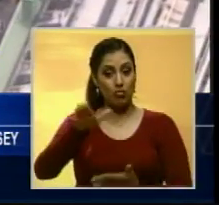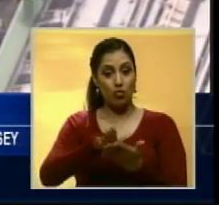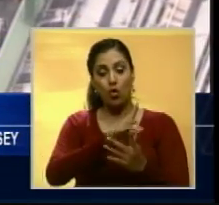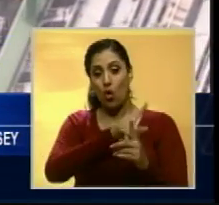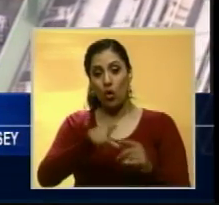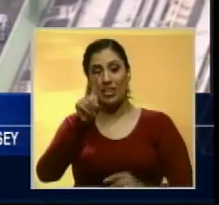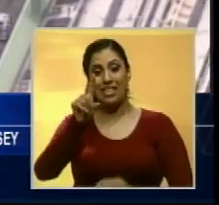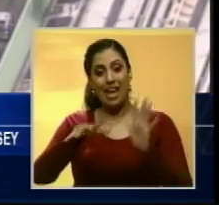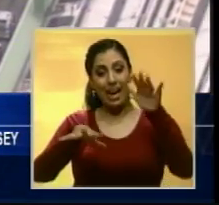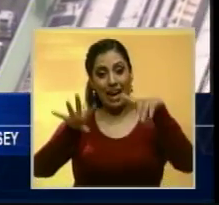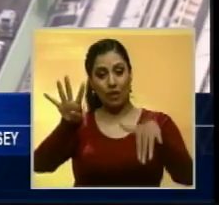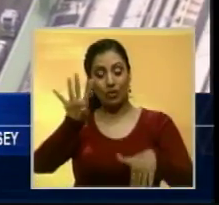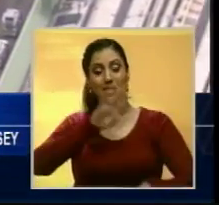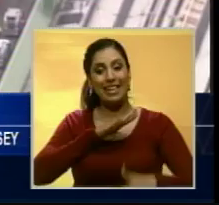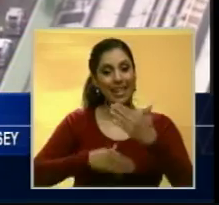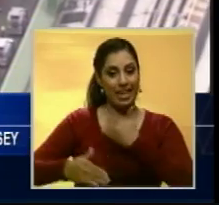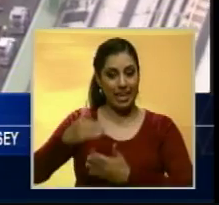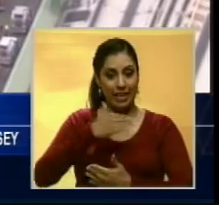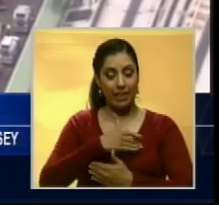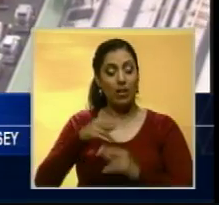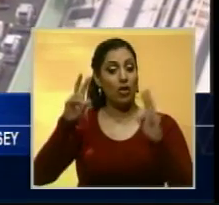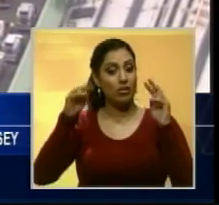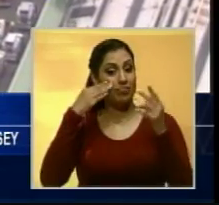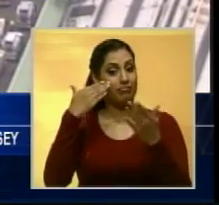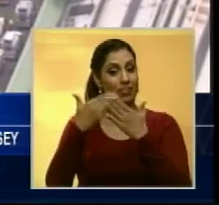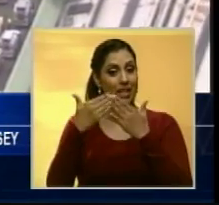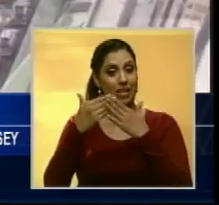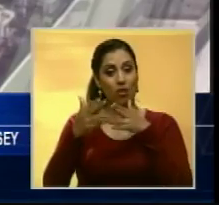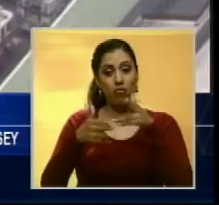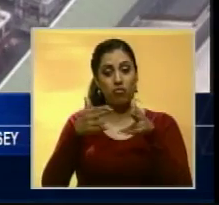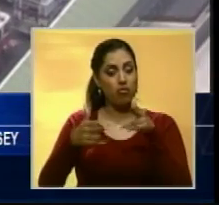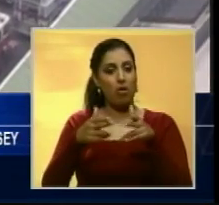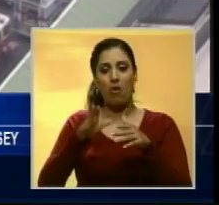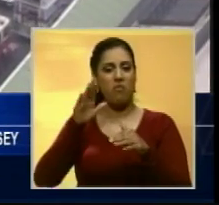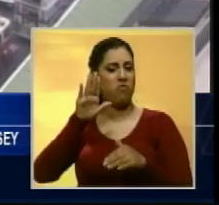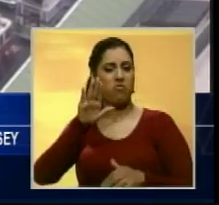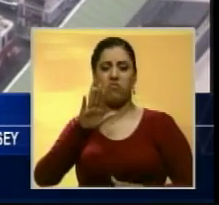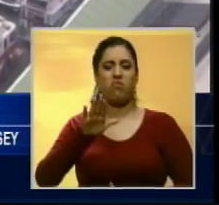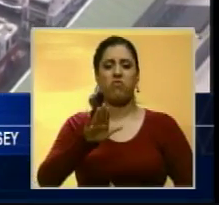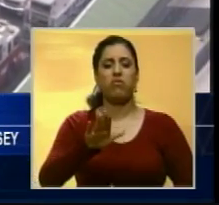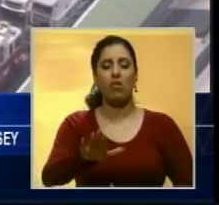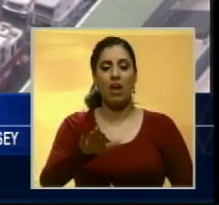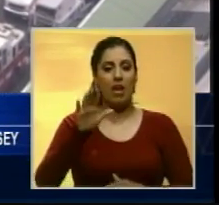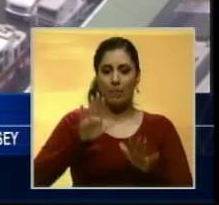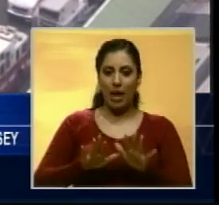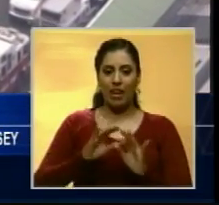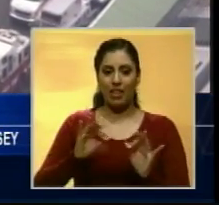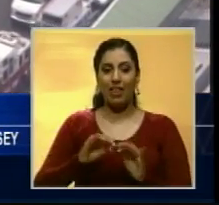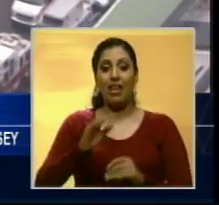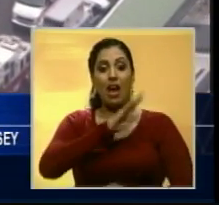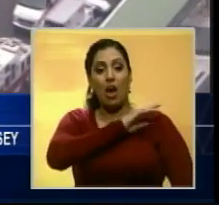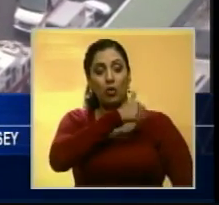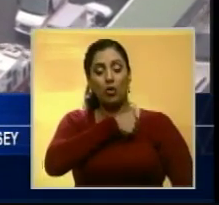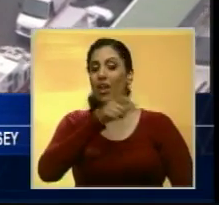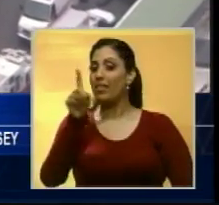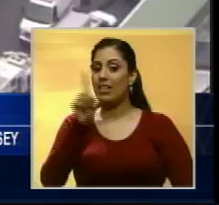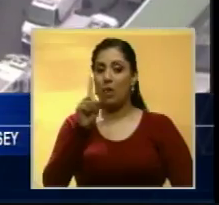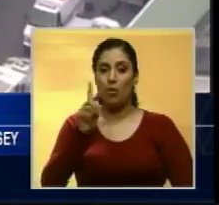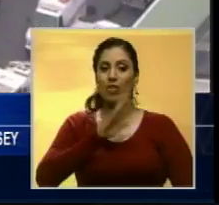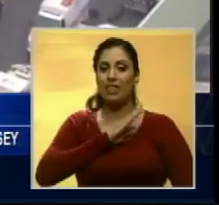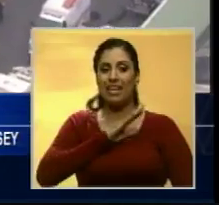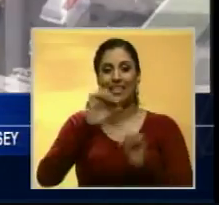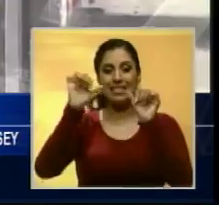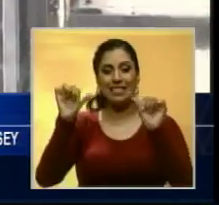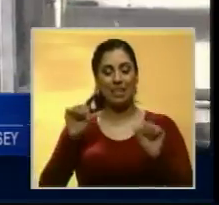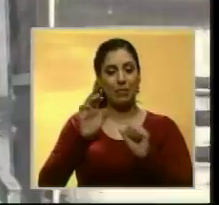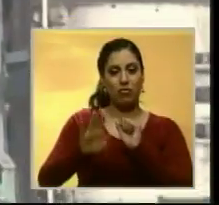otras 114 resultaron heridas. Según testigos, el tren no disminuyó la velocidad. Autoridades indicaron que el convoy tampoco contaba con